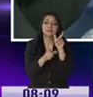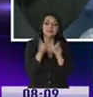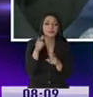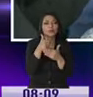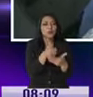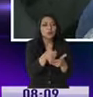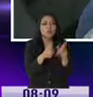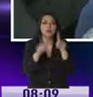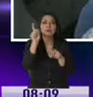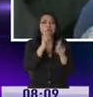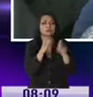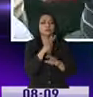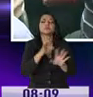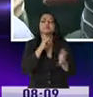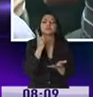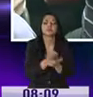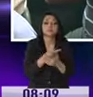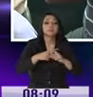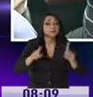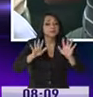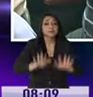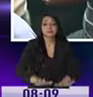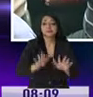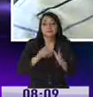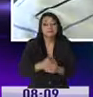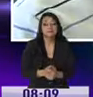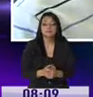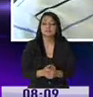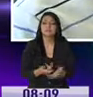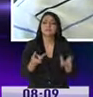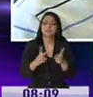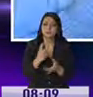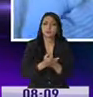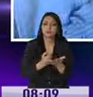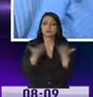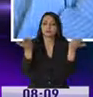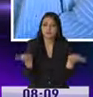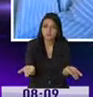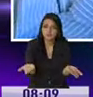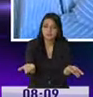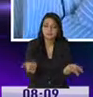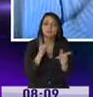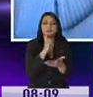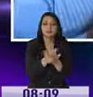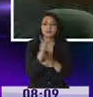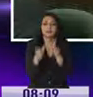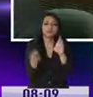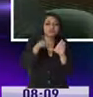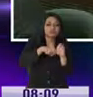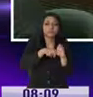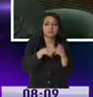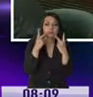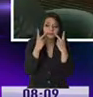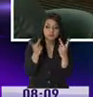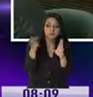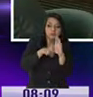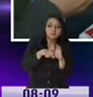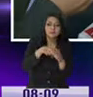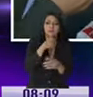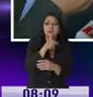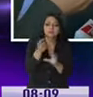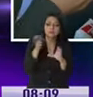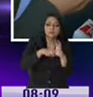grafitean y les ensucian, pero lamentablemente contra ello también tenemos que luchar. Es cierto que se suben malandros y ustedes tienen que mirar ahí y ayudar